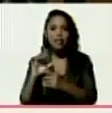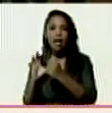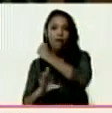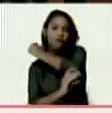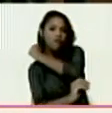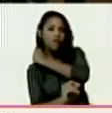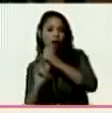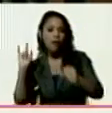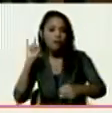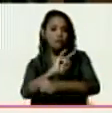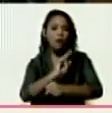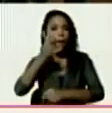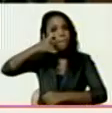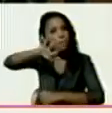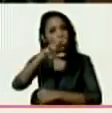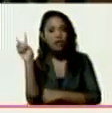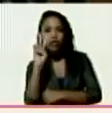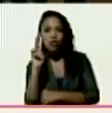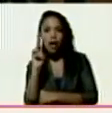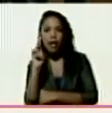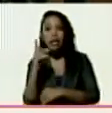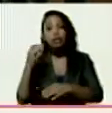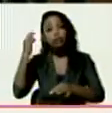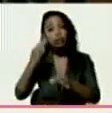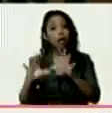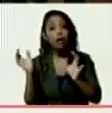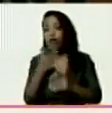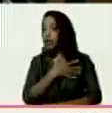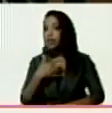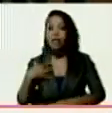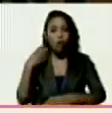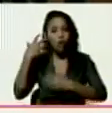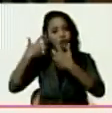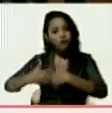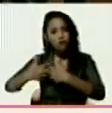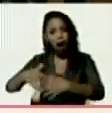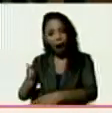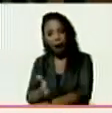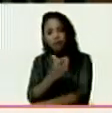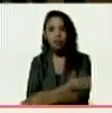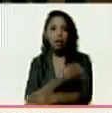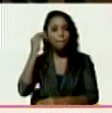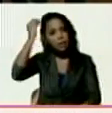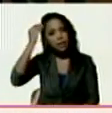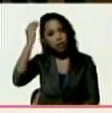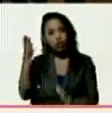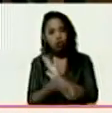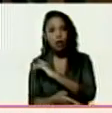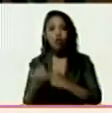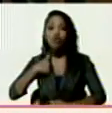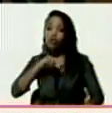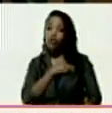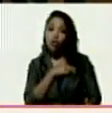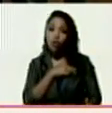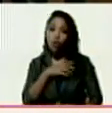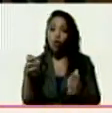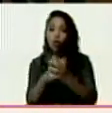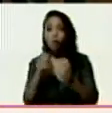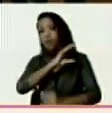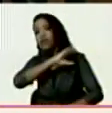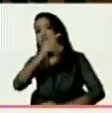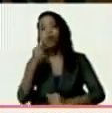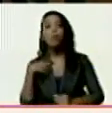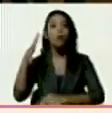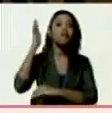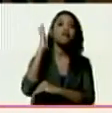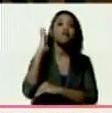Venezuela y que lamentablemente no quisieron escuchar y reflexionar a tiempo. Pues entonces nosotros, como junta directiva y como